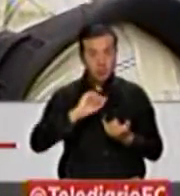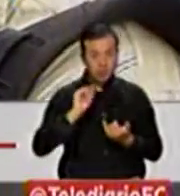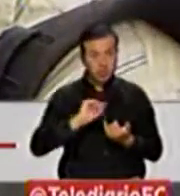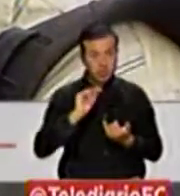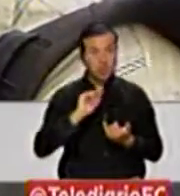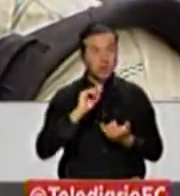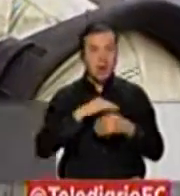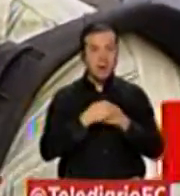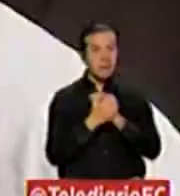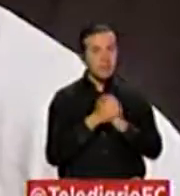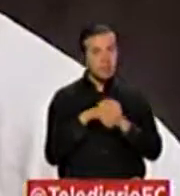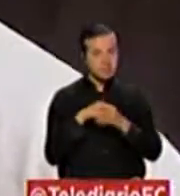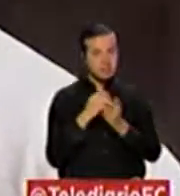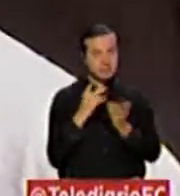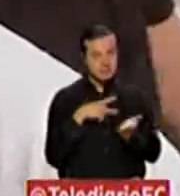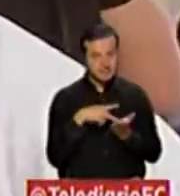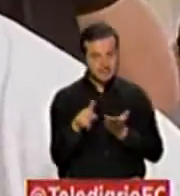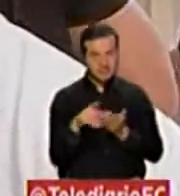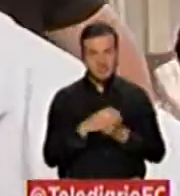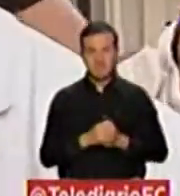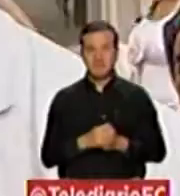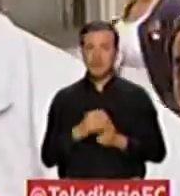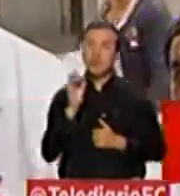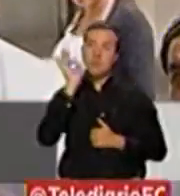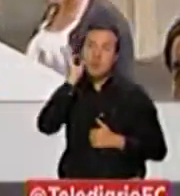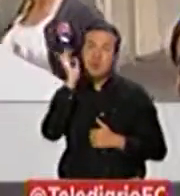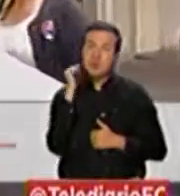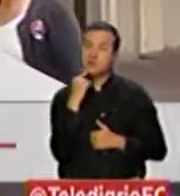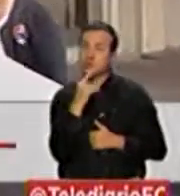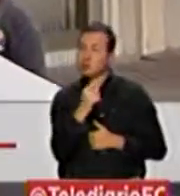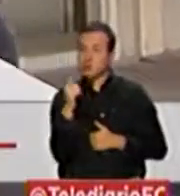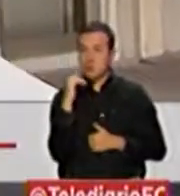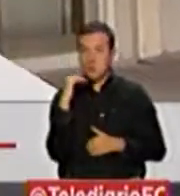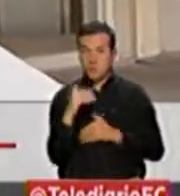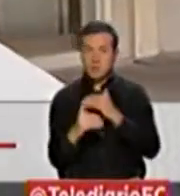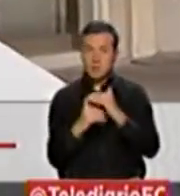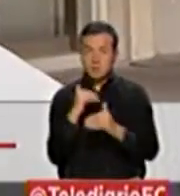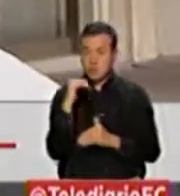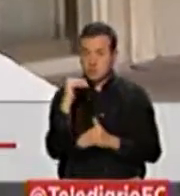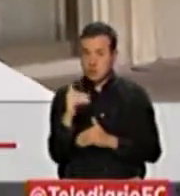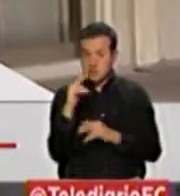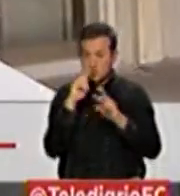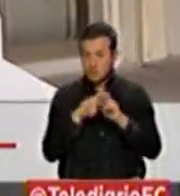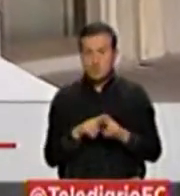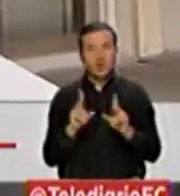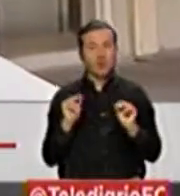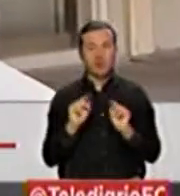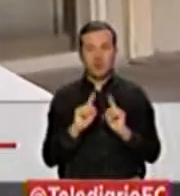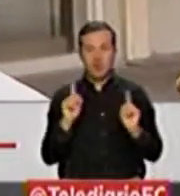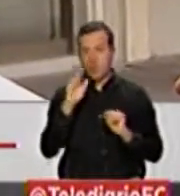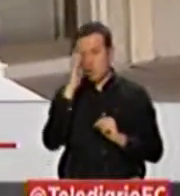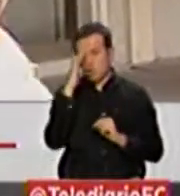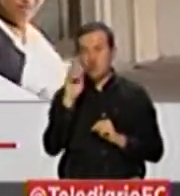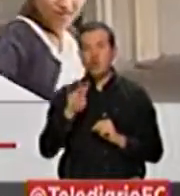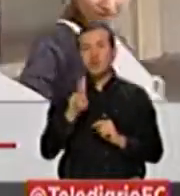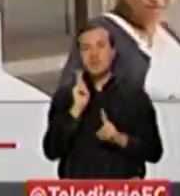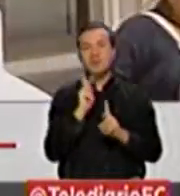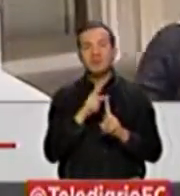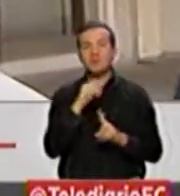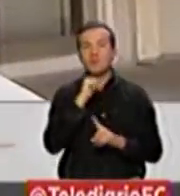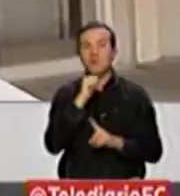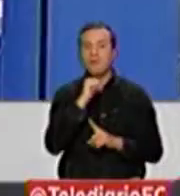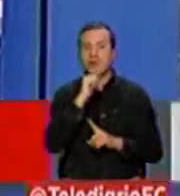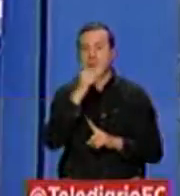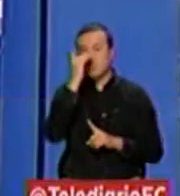a ver, aprovechar este momento. Según me explica la señorita, no entran en el proceso de remisión porque son 2 meses nada más que tenemos pendiente la declaración